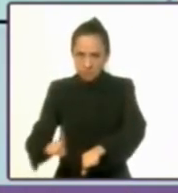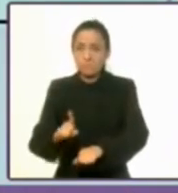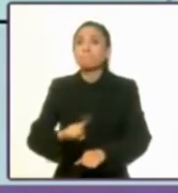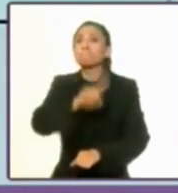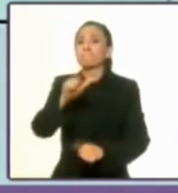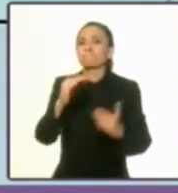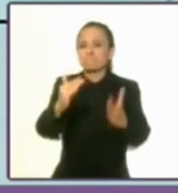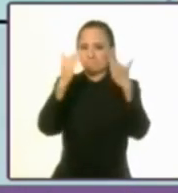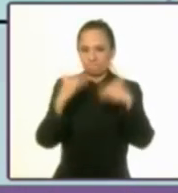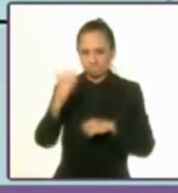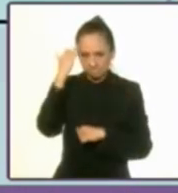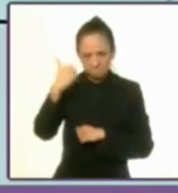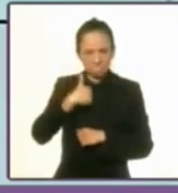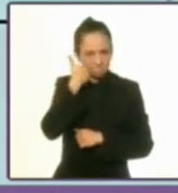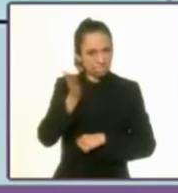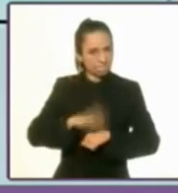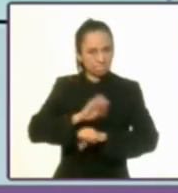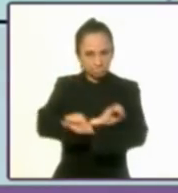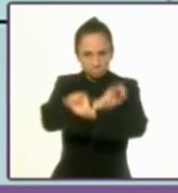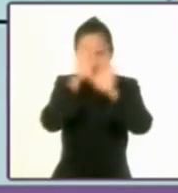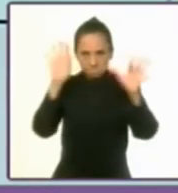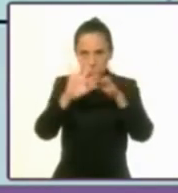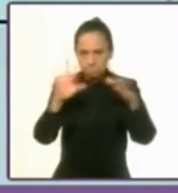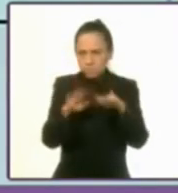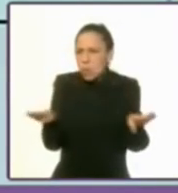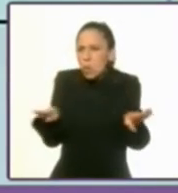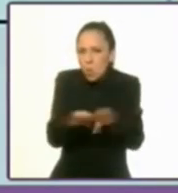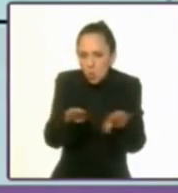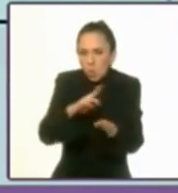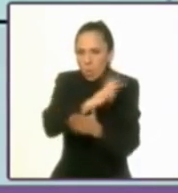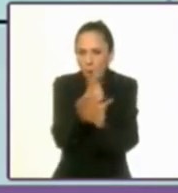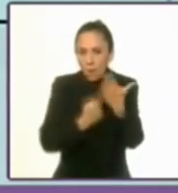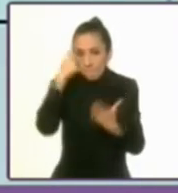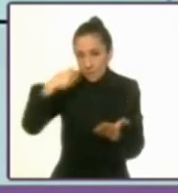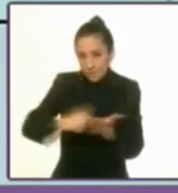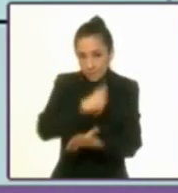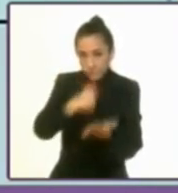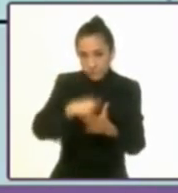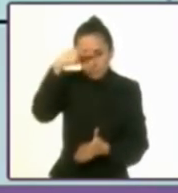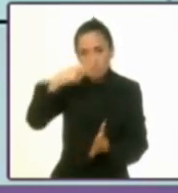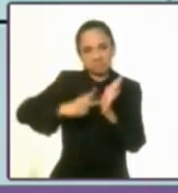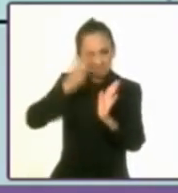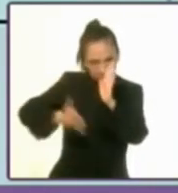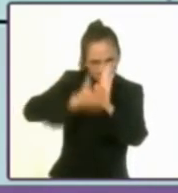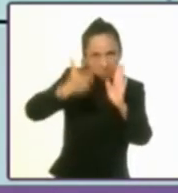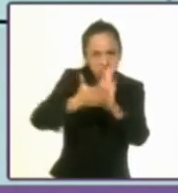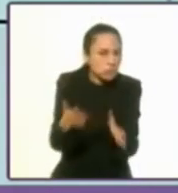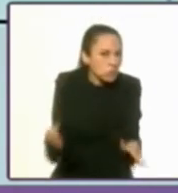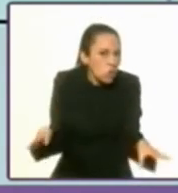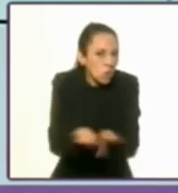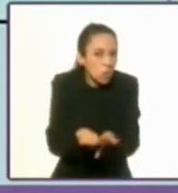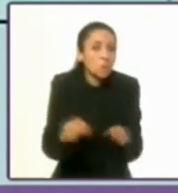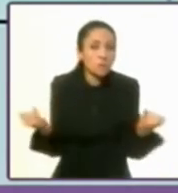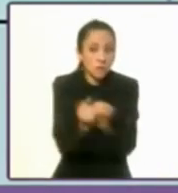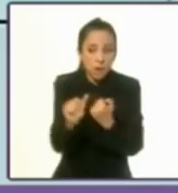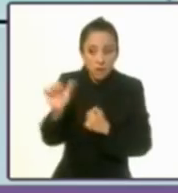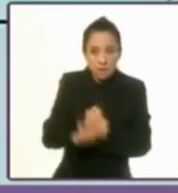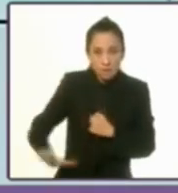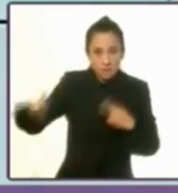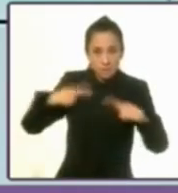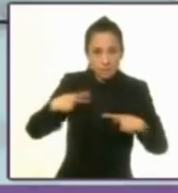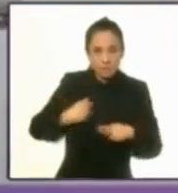tiempo a explicar cómo vamos a hacer el programa de reconstrucción de la ciudad de mexico y cómo vamos a atender a los damnificados del